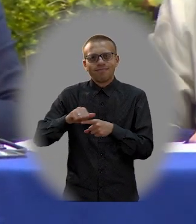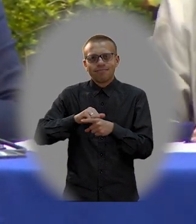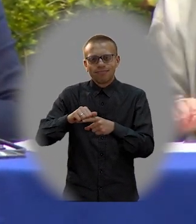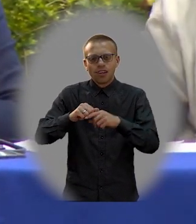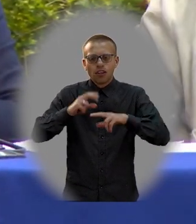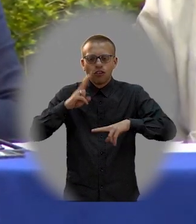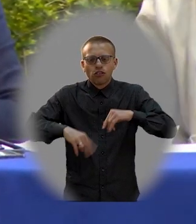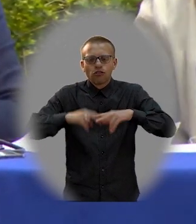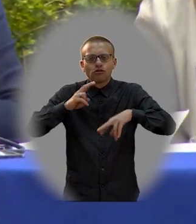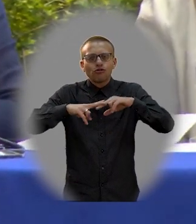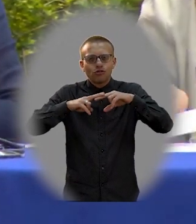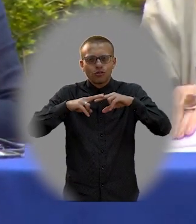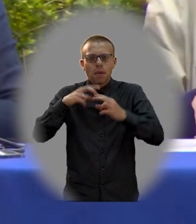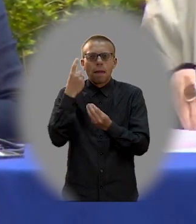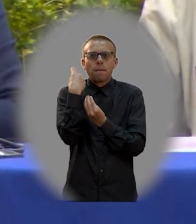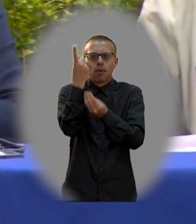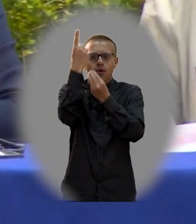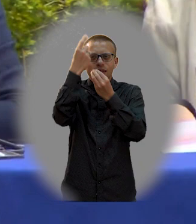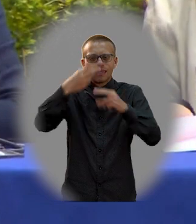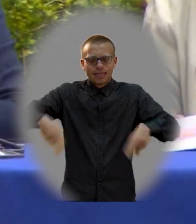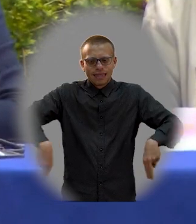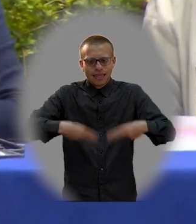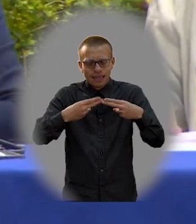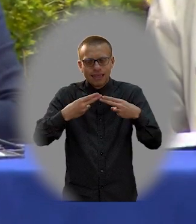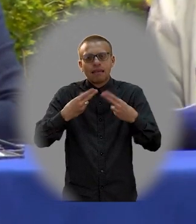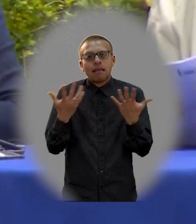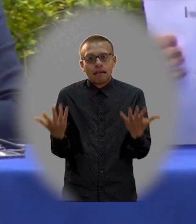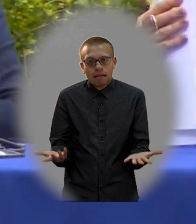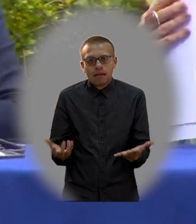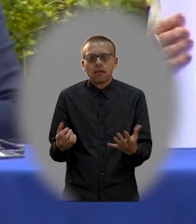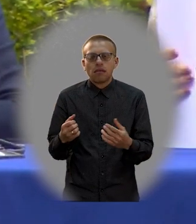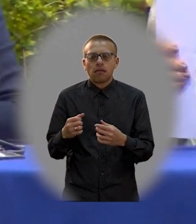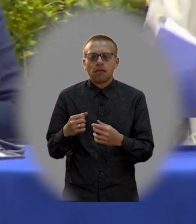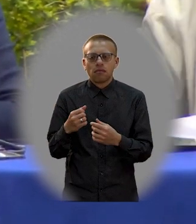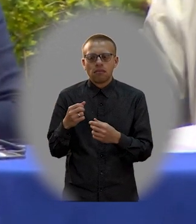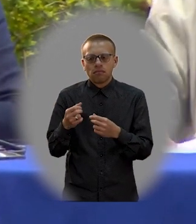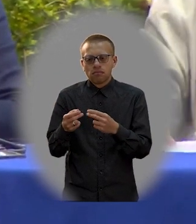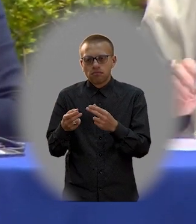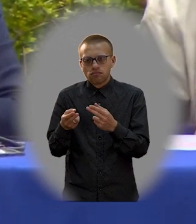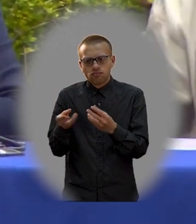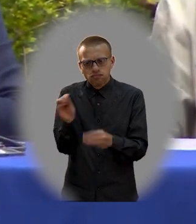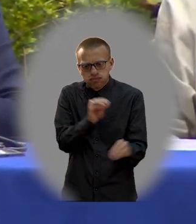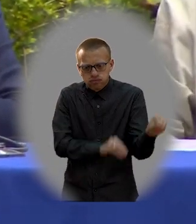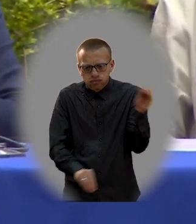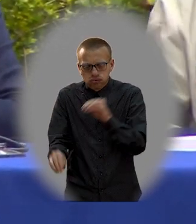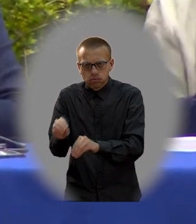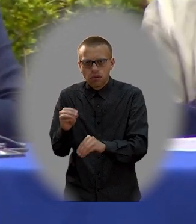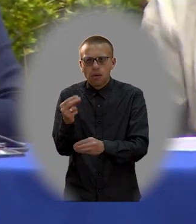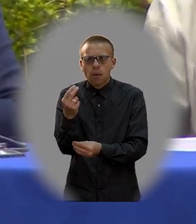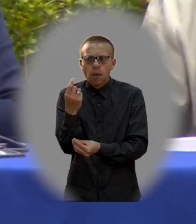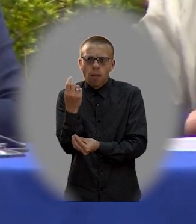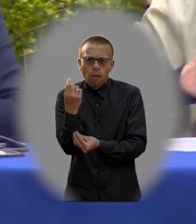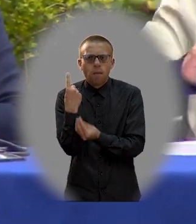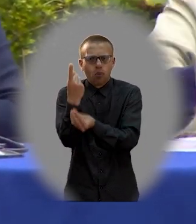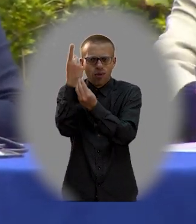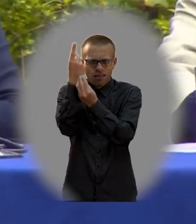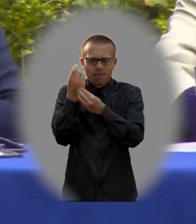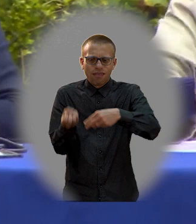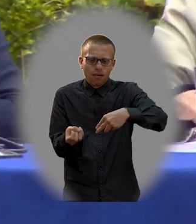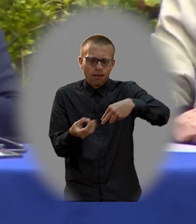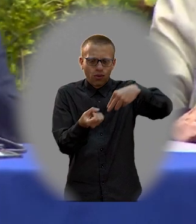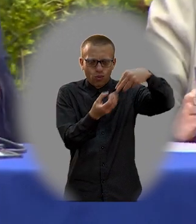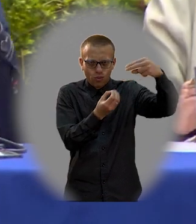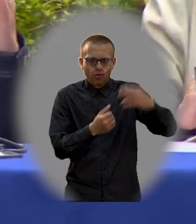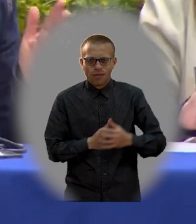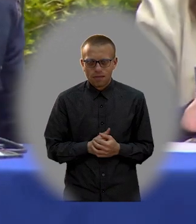política de género es un ejercicio de construcción de política educativa también, ¿sí? Y en esa perspectiva, la Universidad